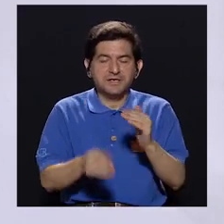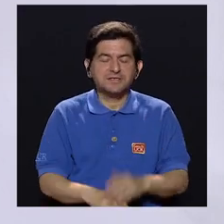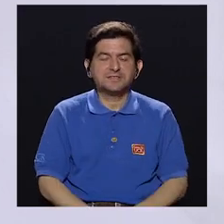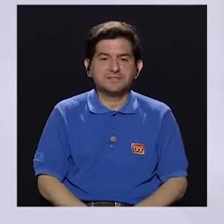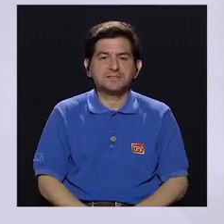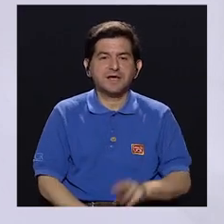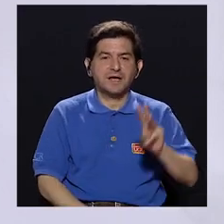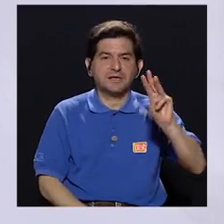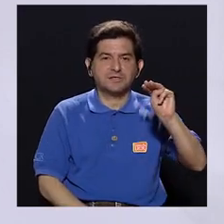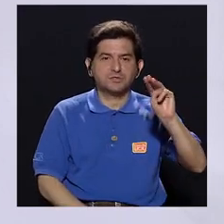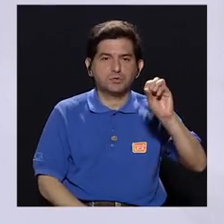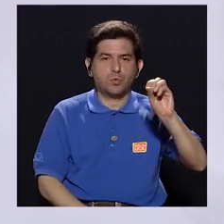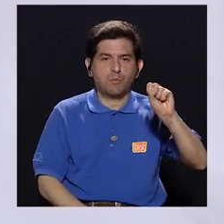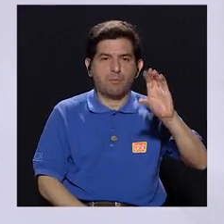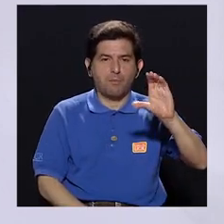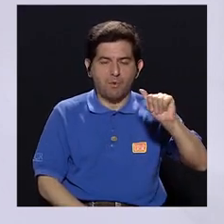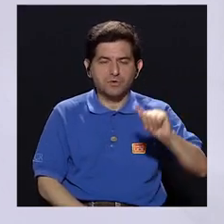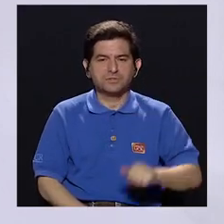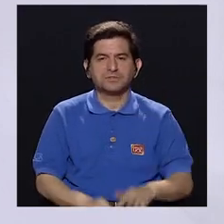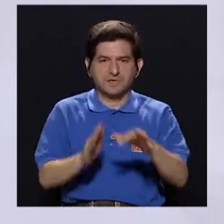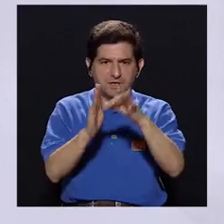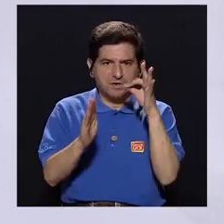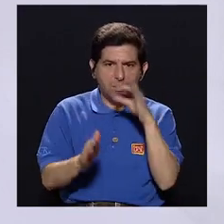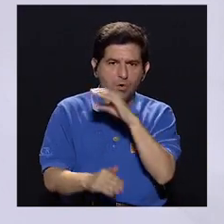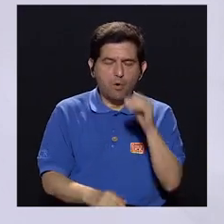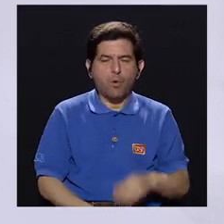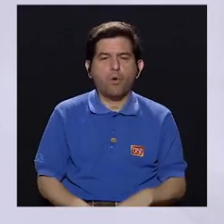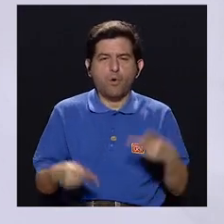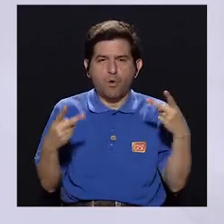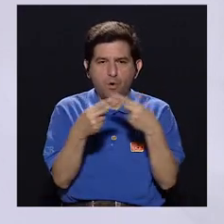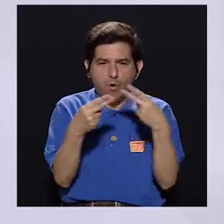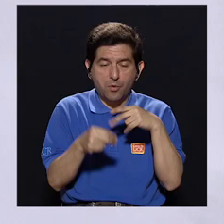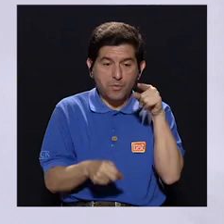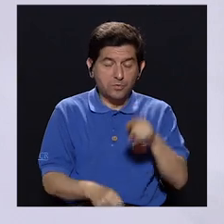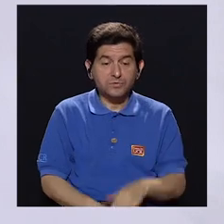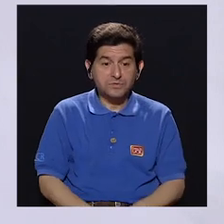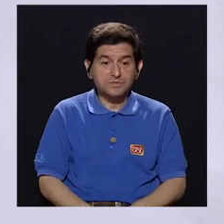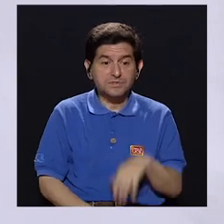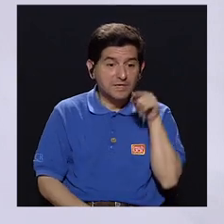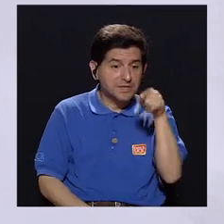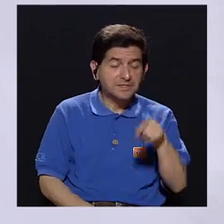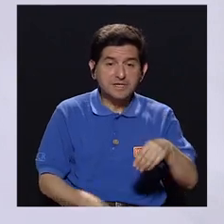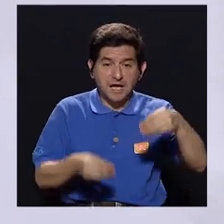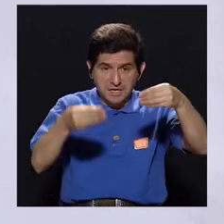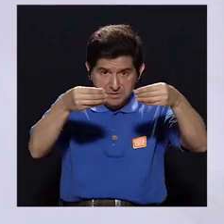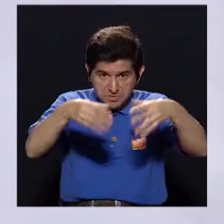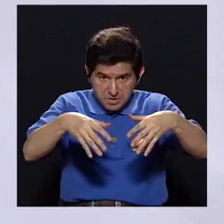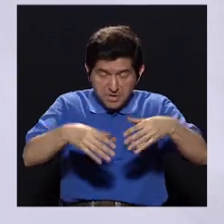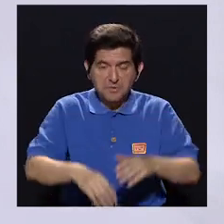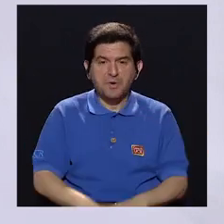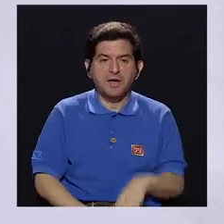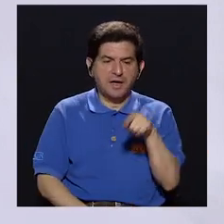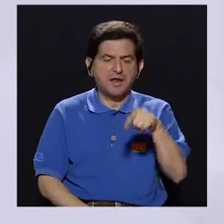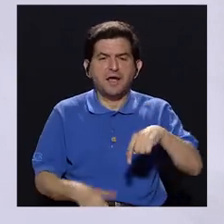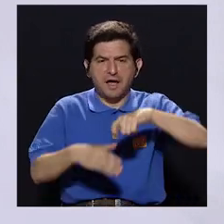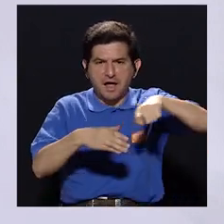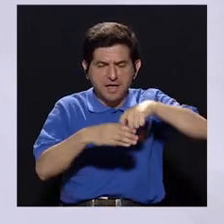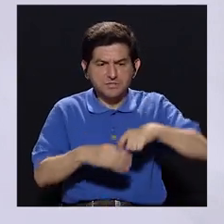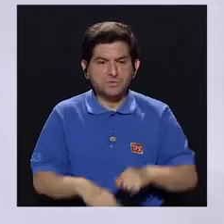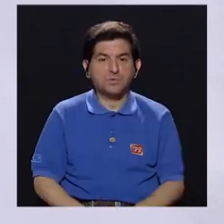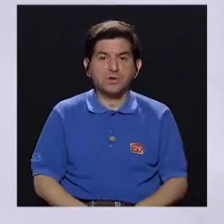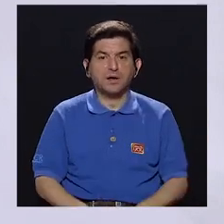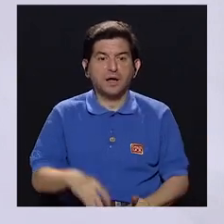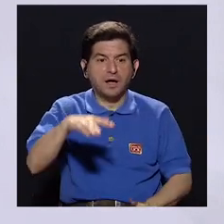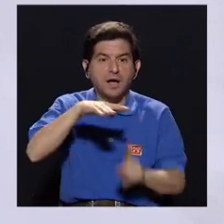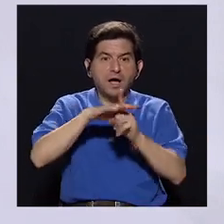la fruta e las hormigas usted ha visto que cuando usted deja un grano de azúcar ahí llega llega una hormiga